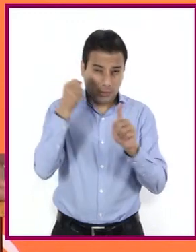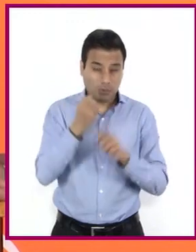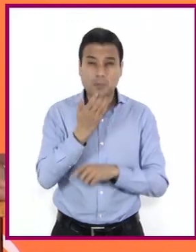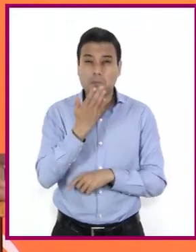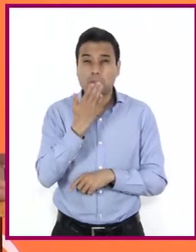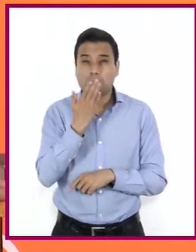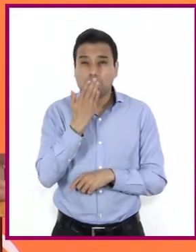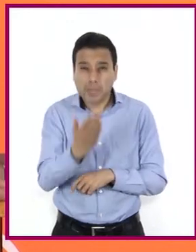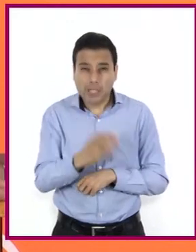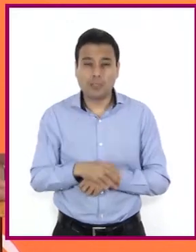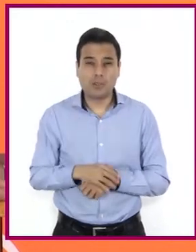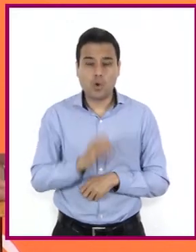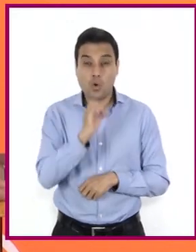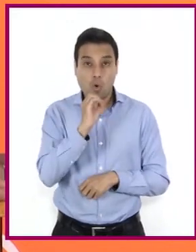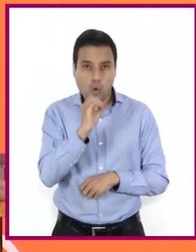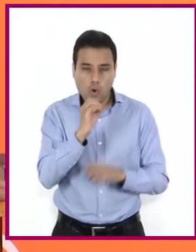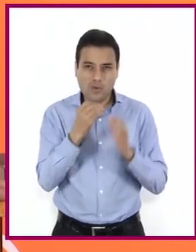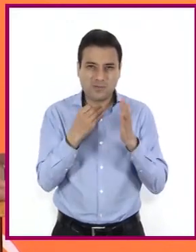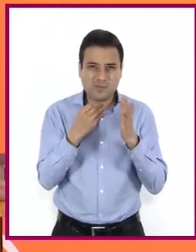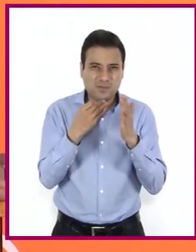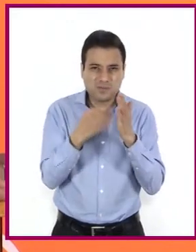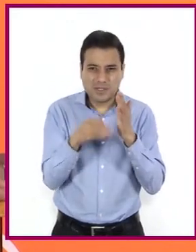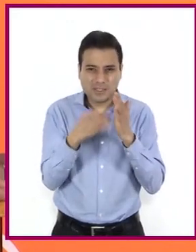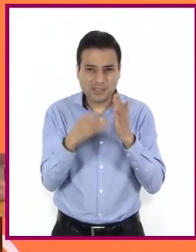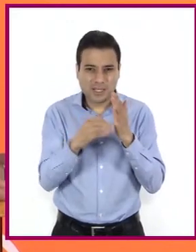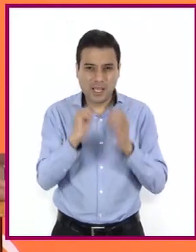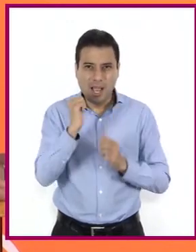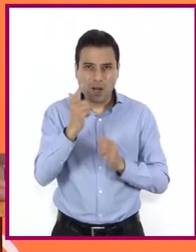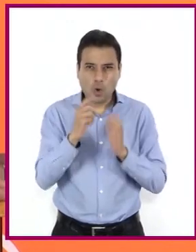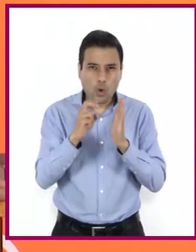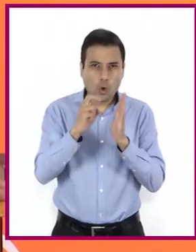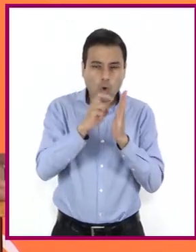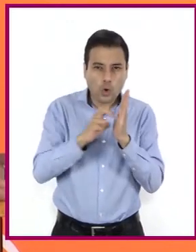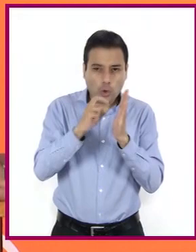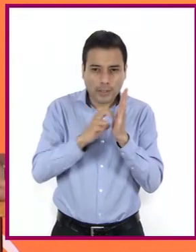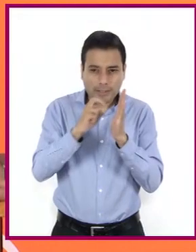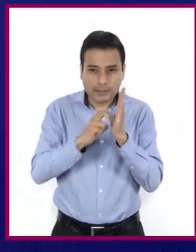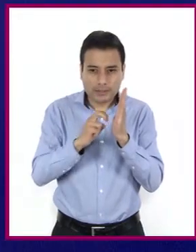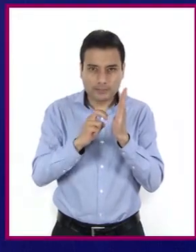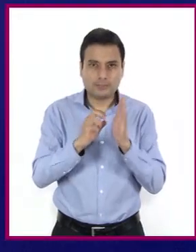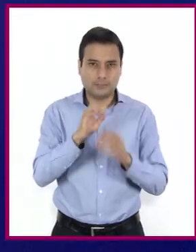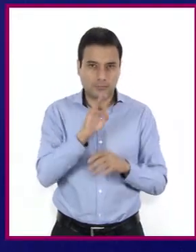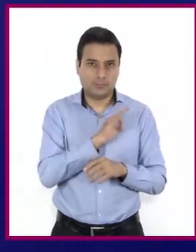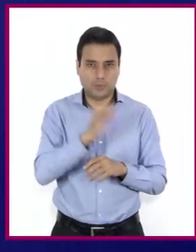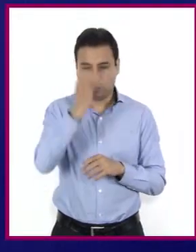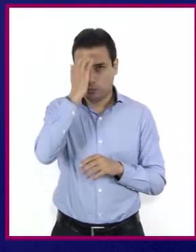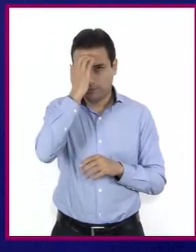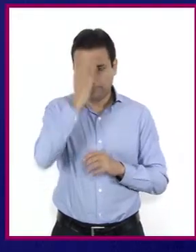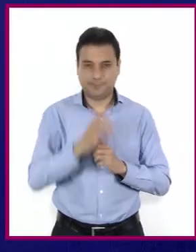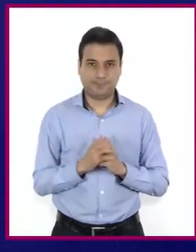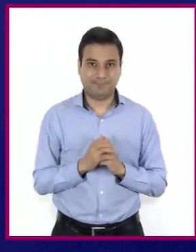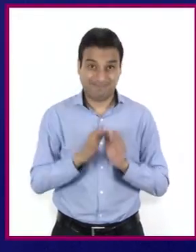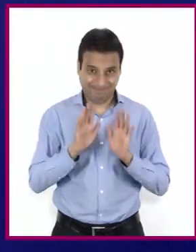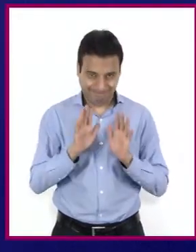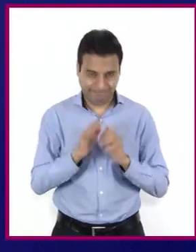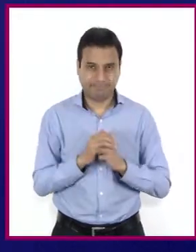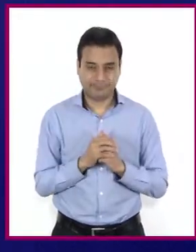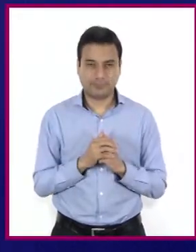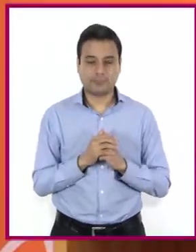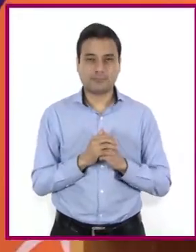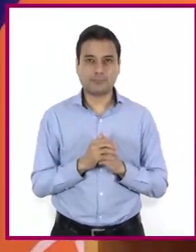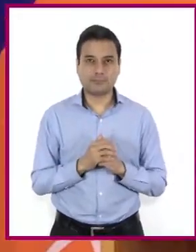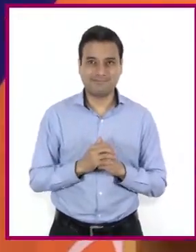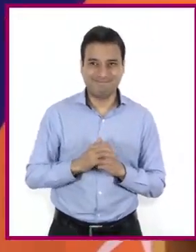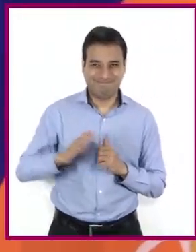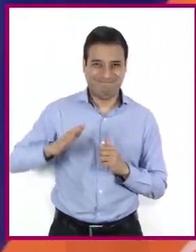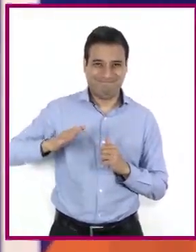si es necesario corregir o mejorar la estrategia para el impacto de la campaña. Para responder a las alumnas